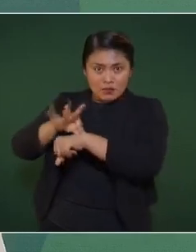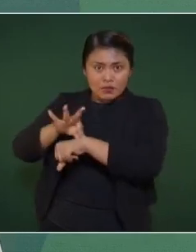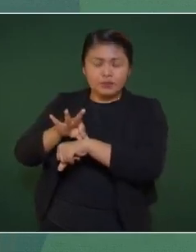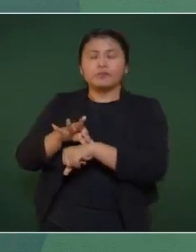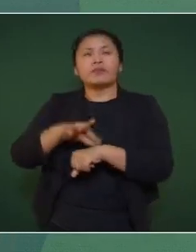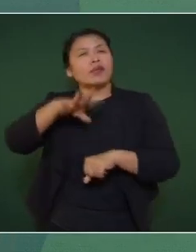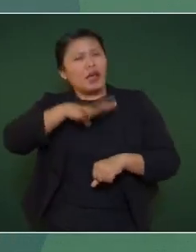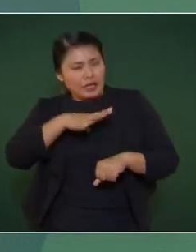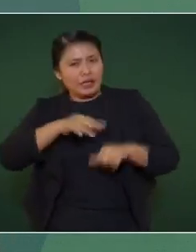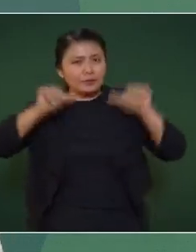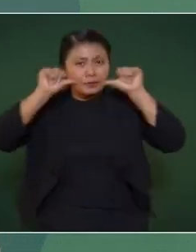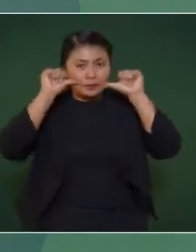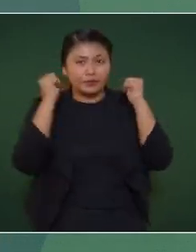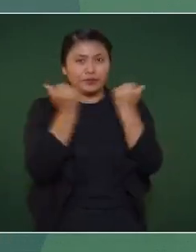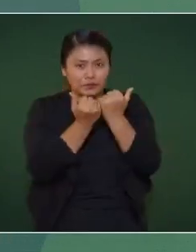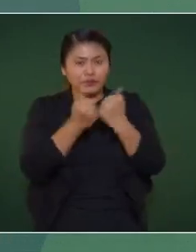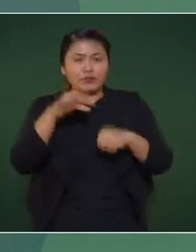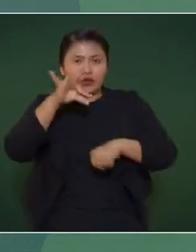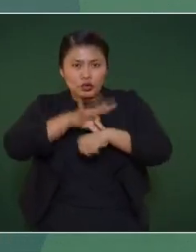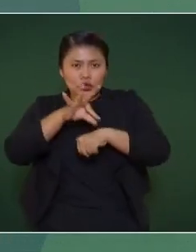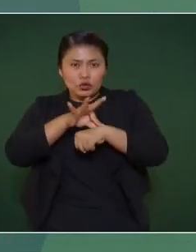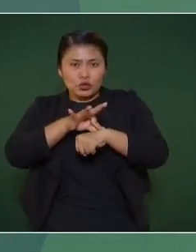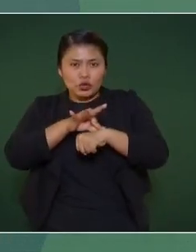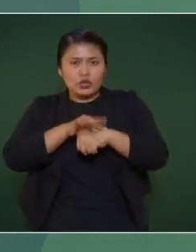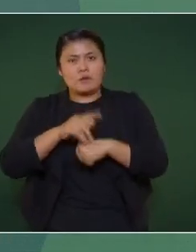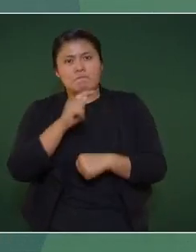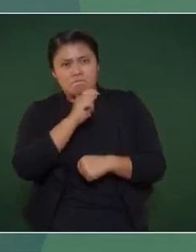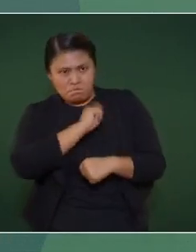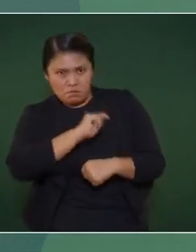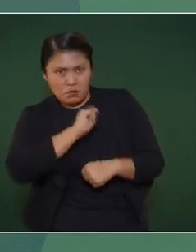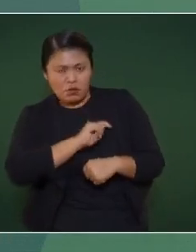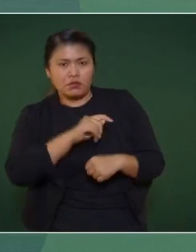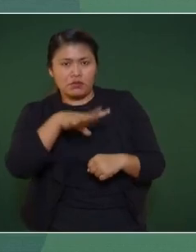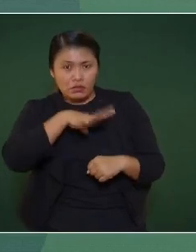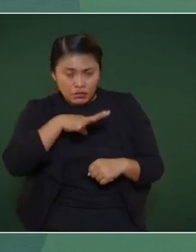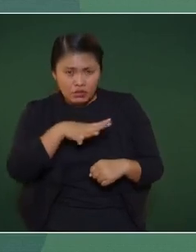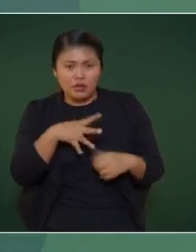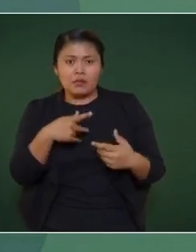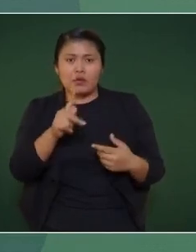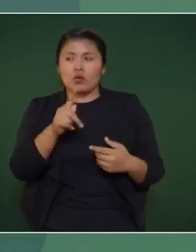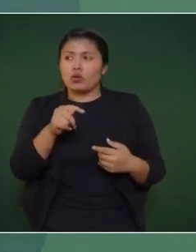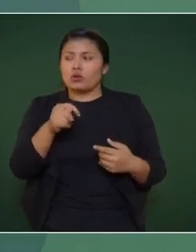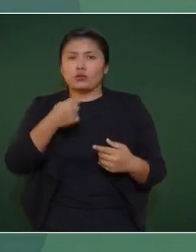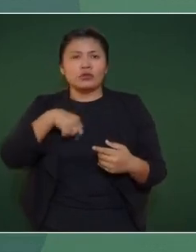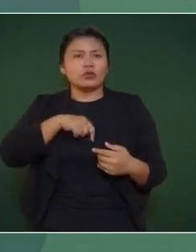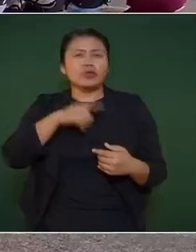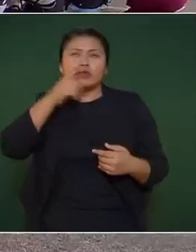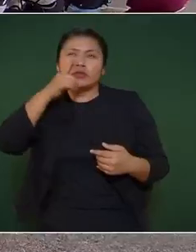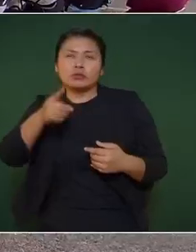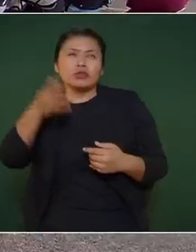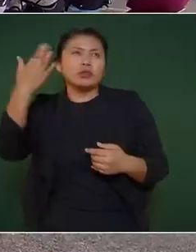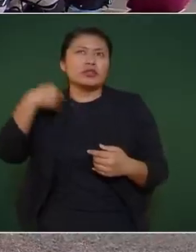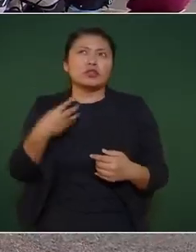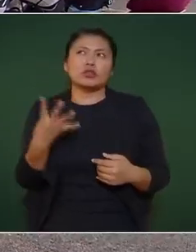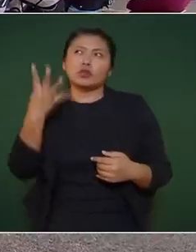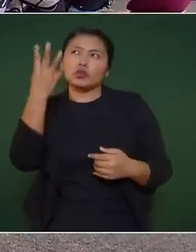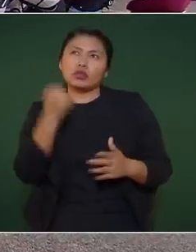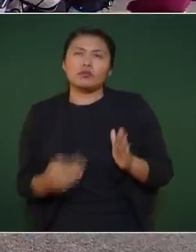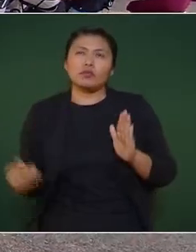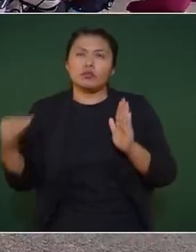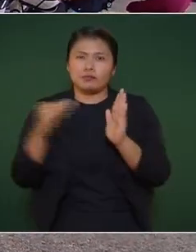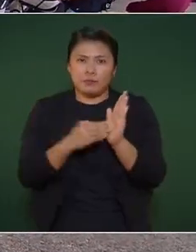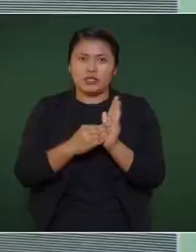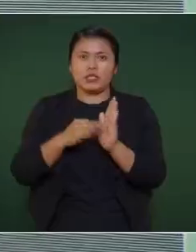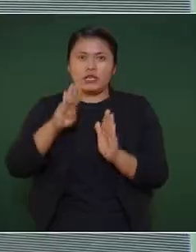privadas se inconformaron cuando dijimos que de 9,000 becas para